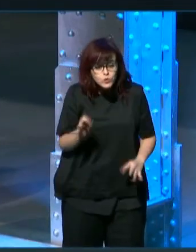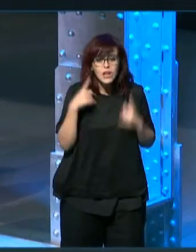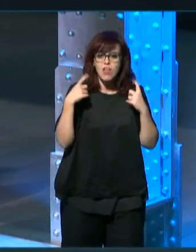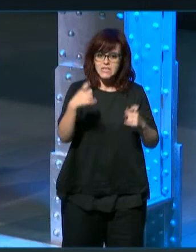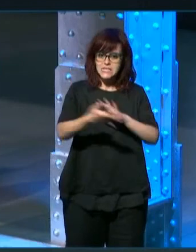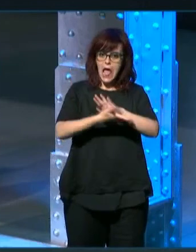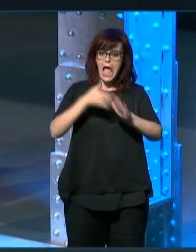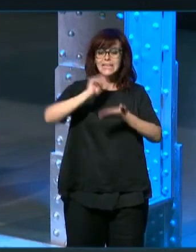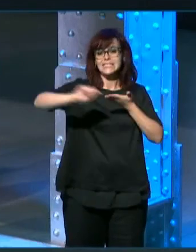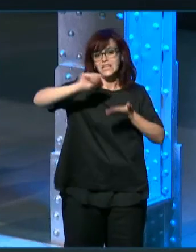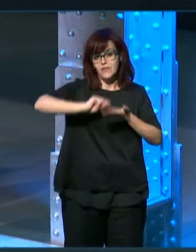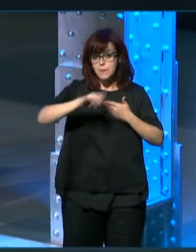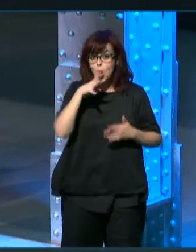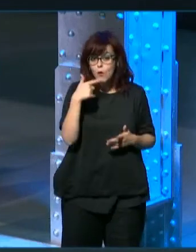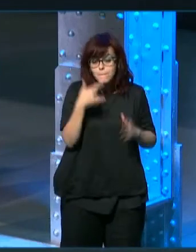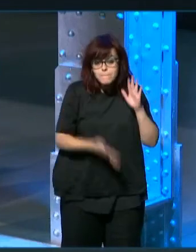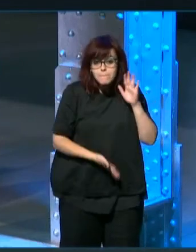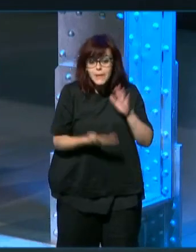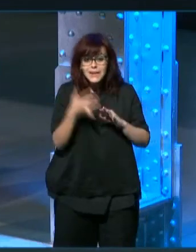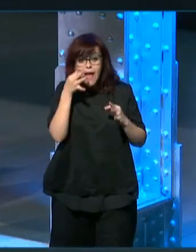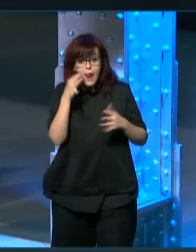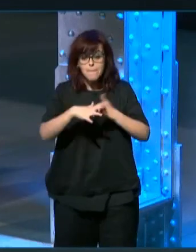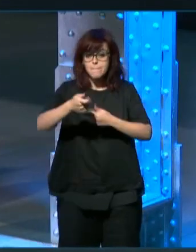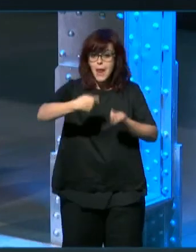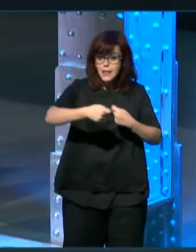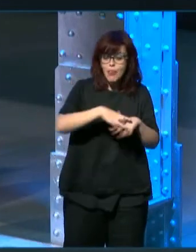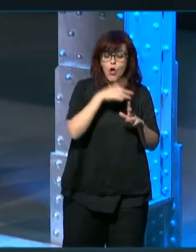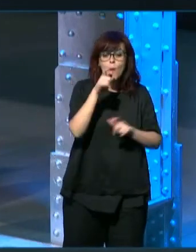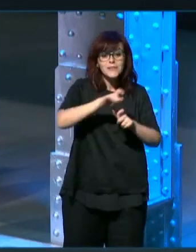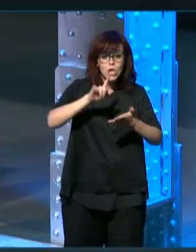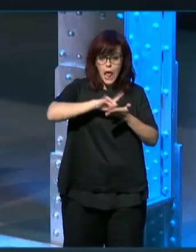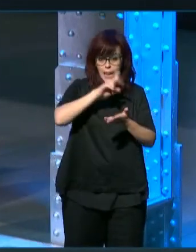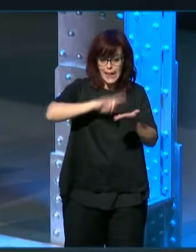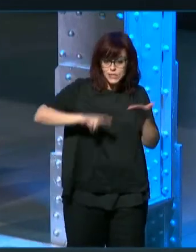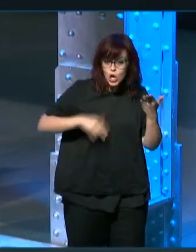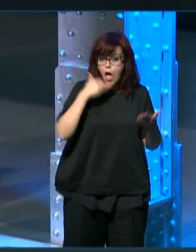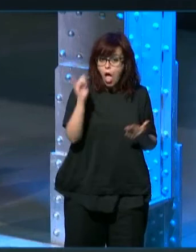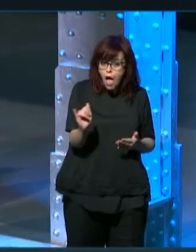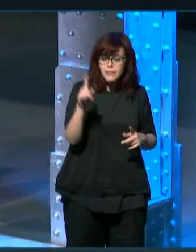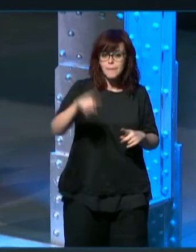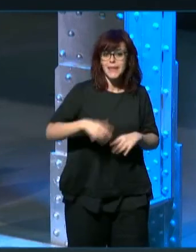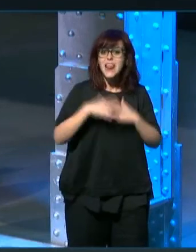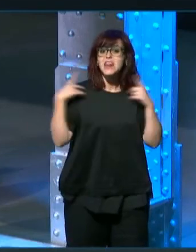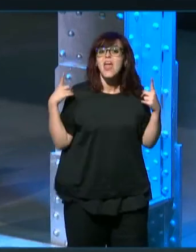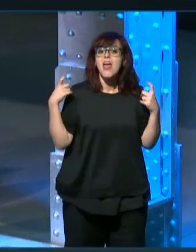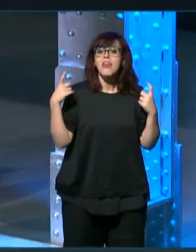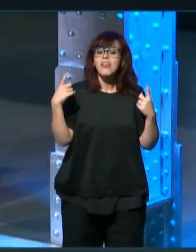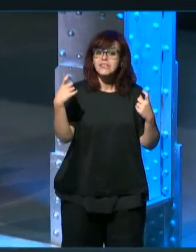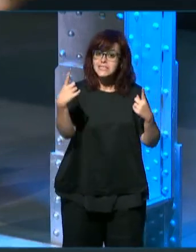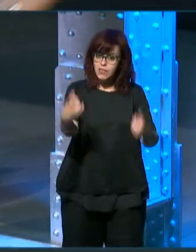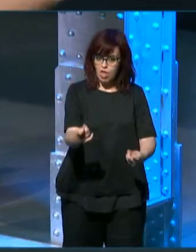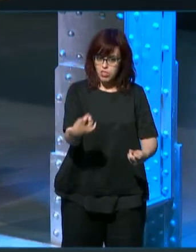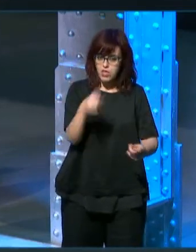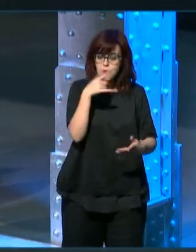escribir. Porque más allá de lo que el mercado o de la cantidad de lectores que haya, también hay una necesidad de